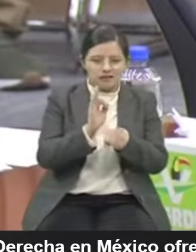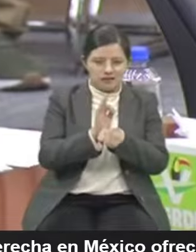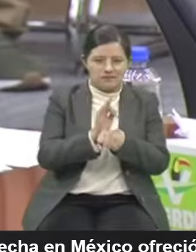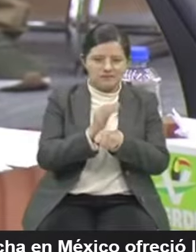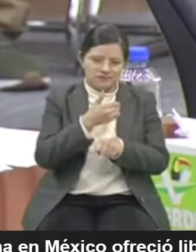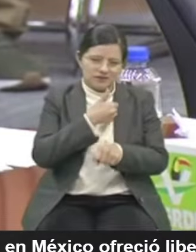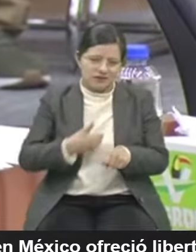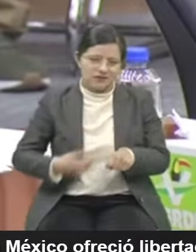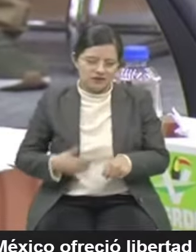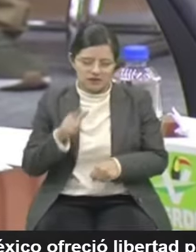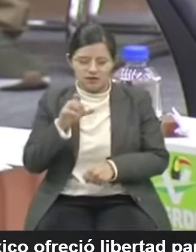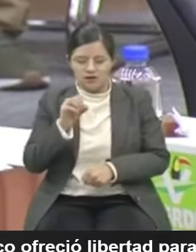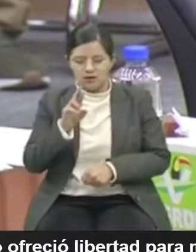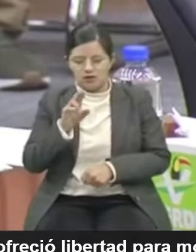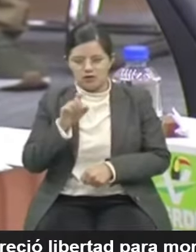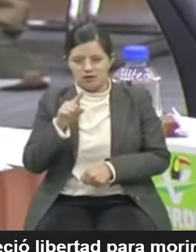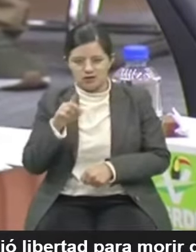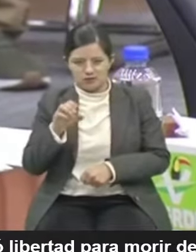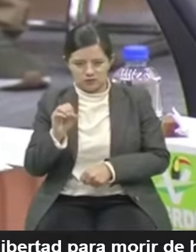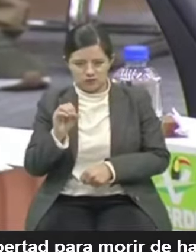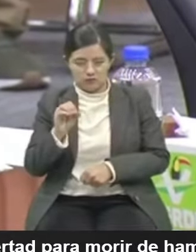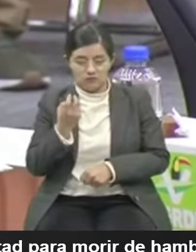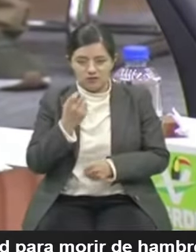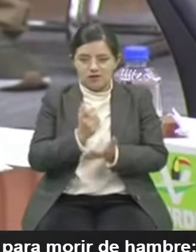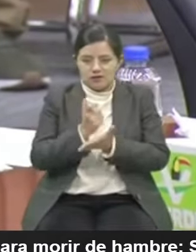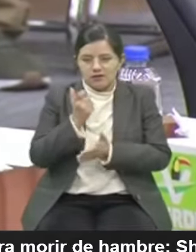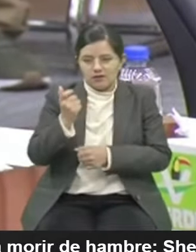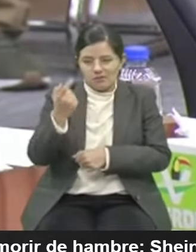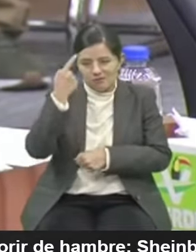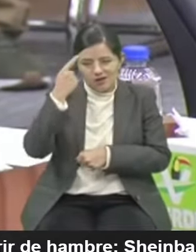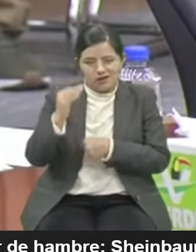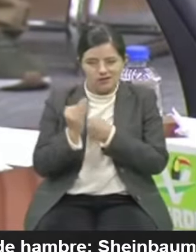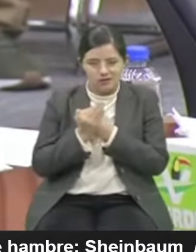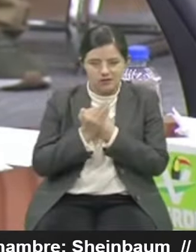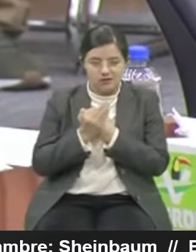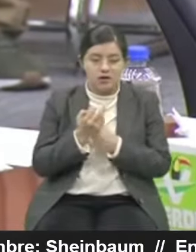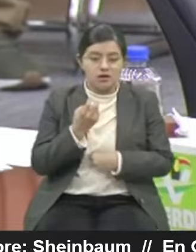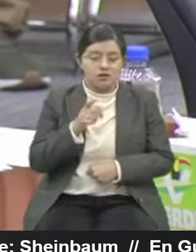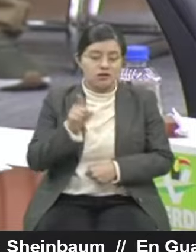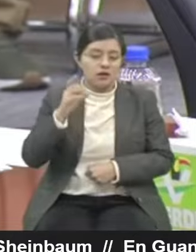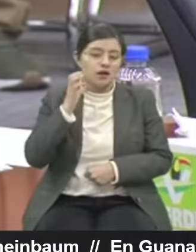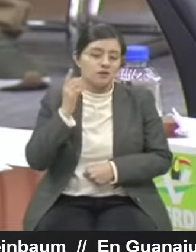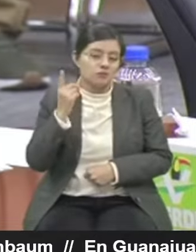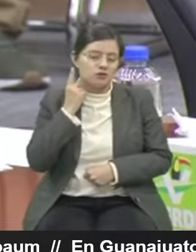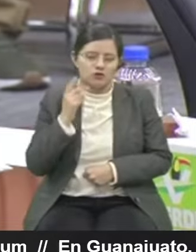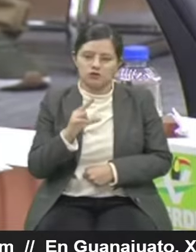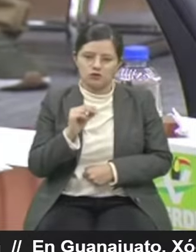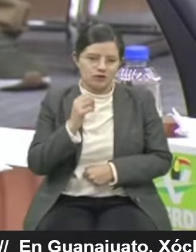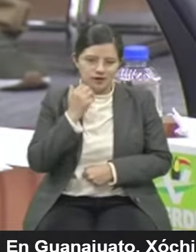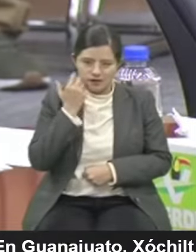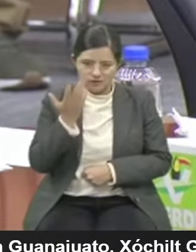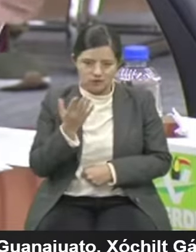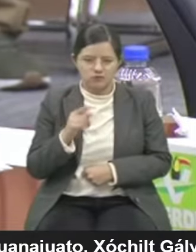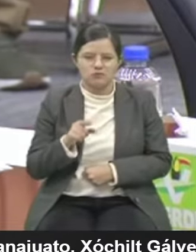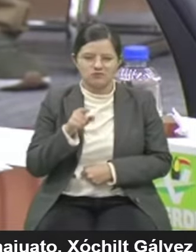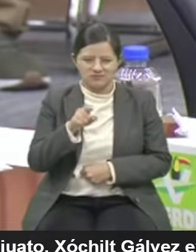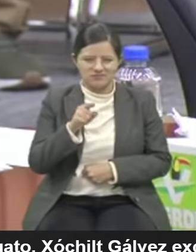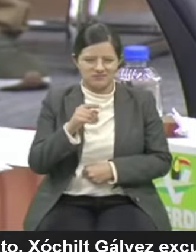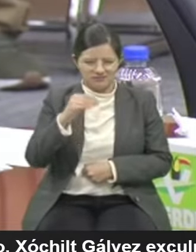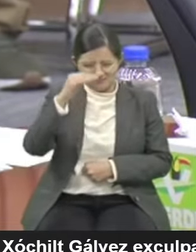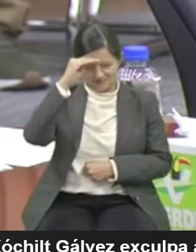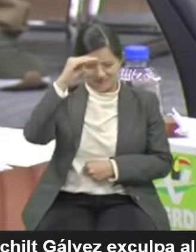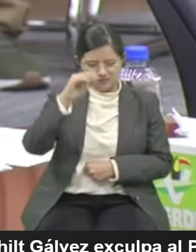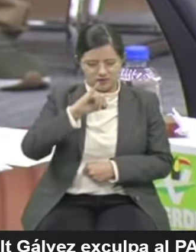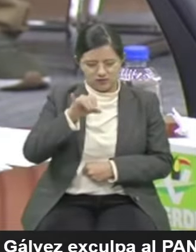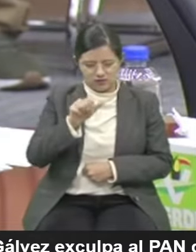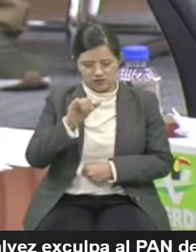debate público político que él tenía eso es lo que ya no queremos en la cámara de diputados entonces Señor consejero Jaime Rivero usted que apoyó todo